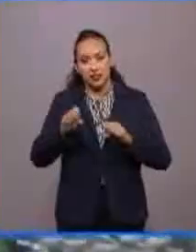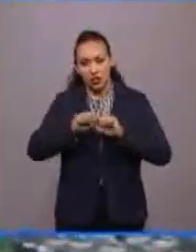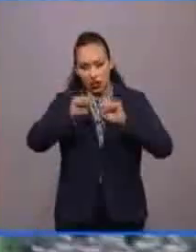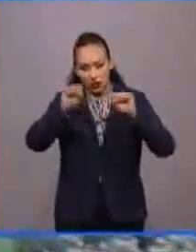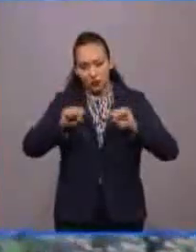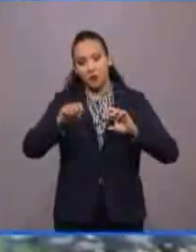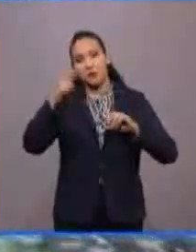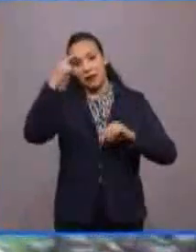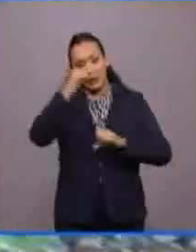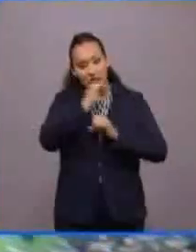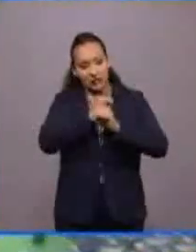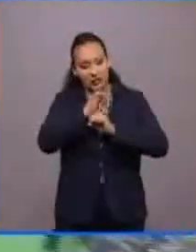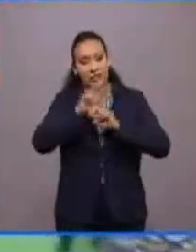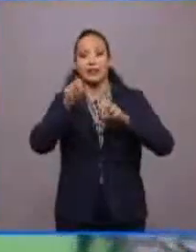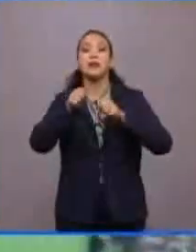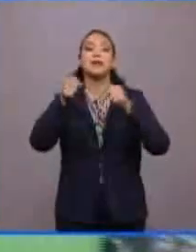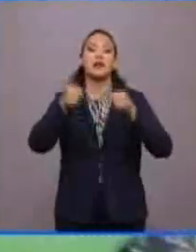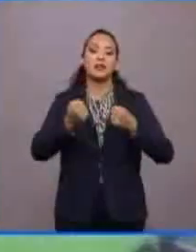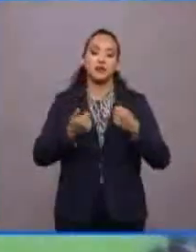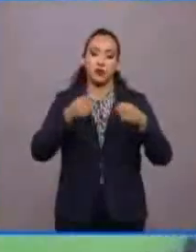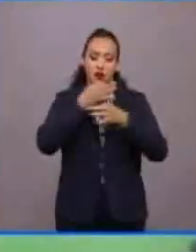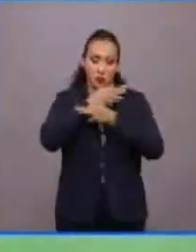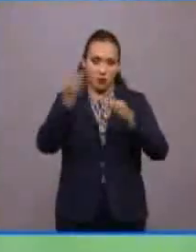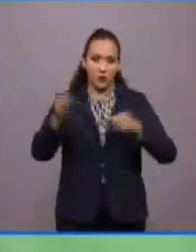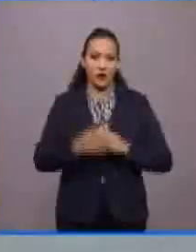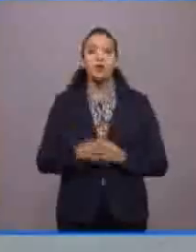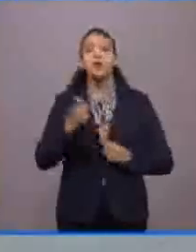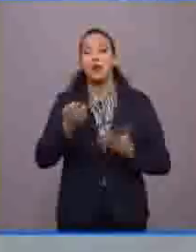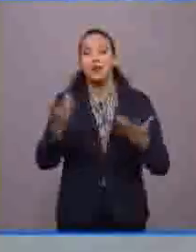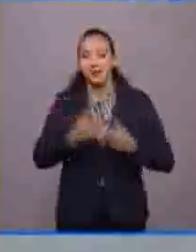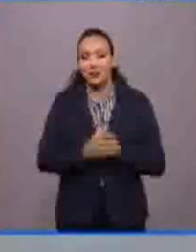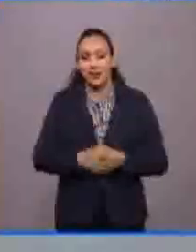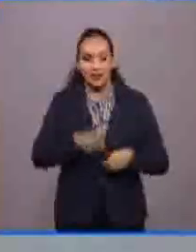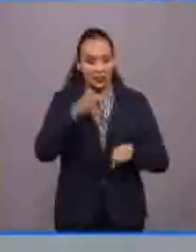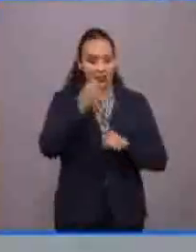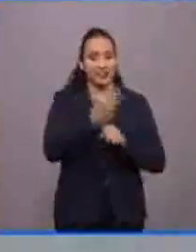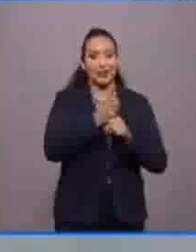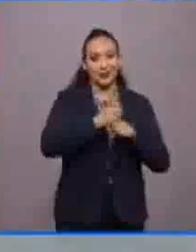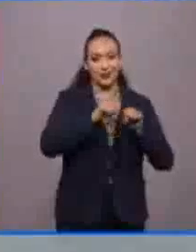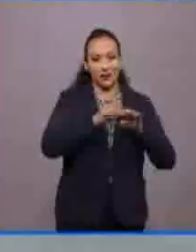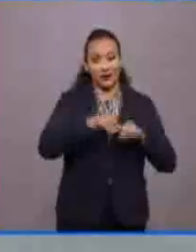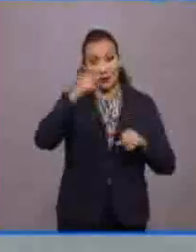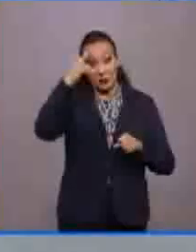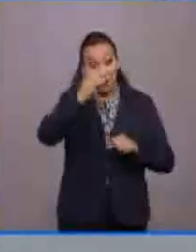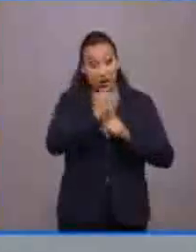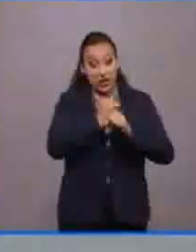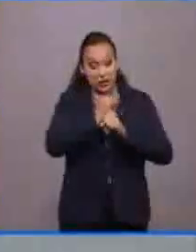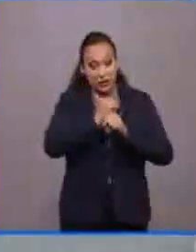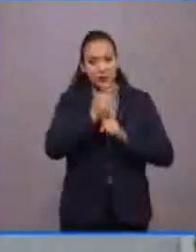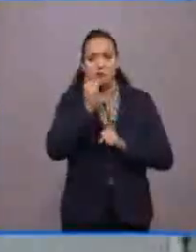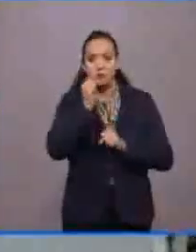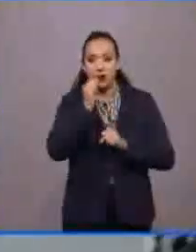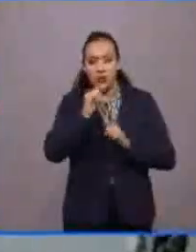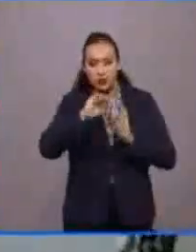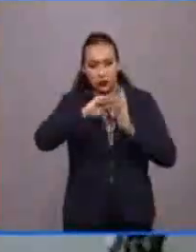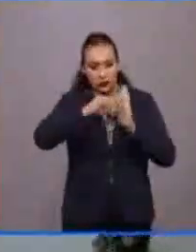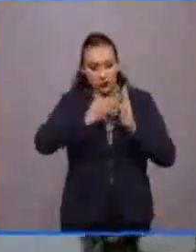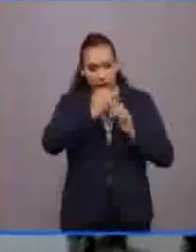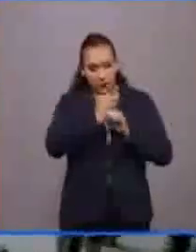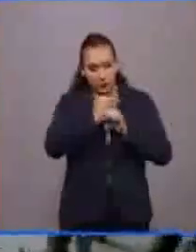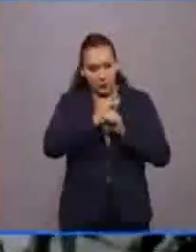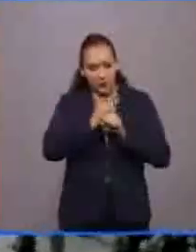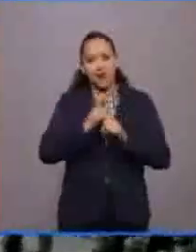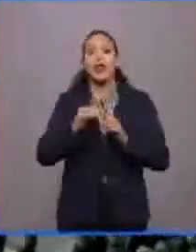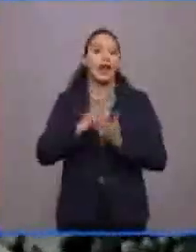e Investigación en materia de seguridad pública. Para ello se creará la Subsecretaría de Inteligencia e Investigación Policial, dependiente